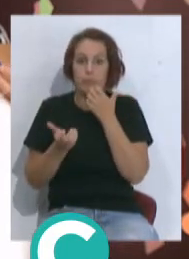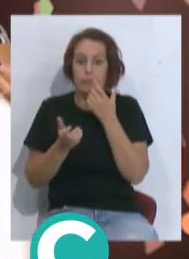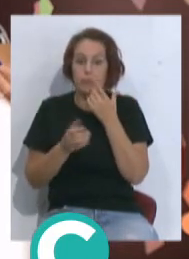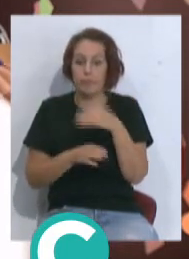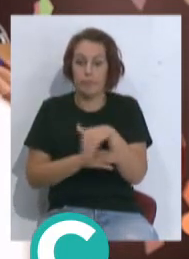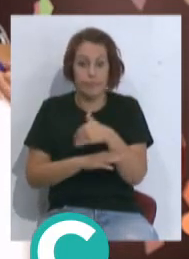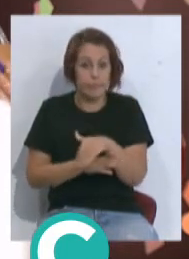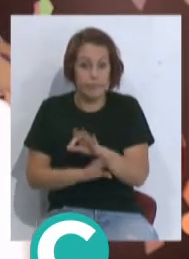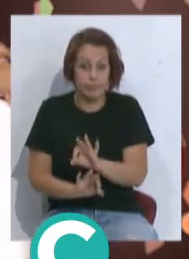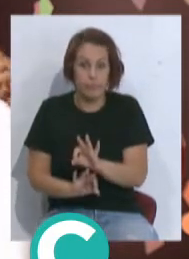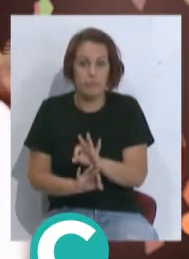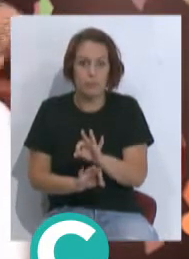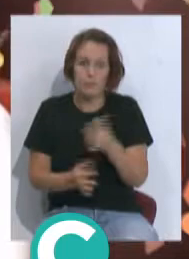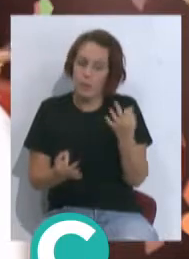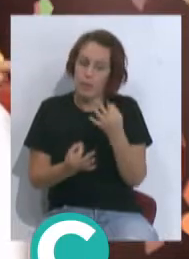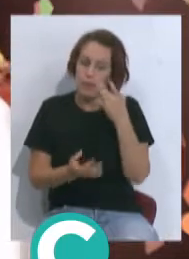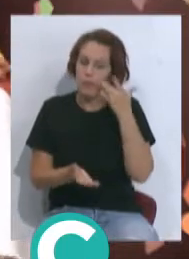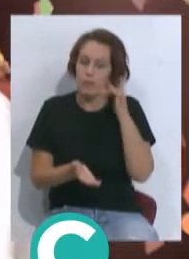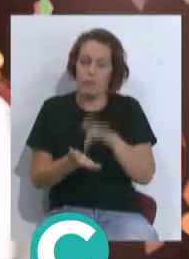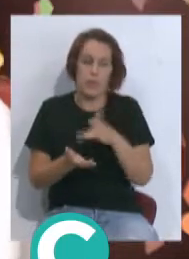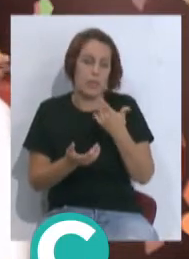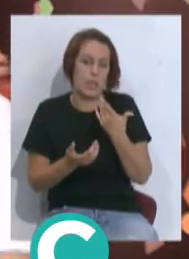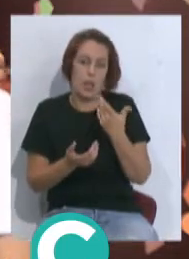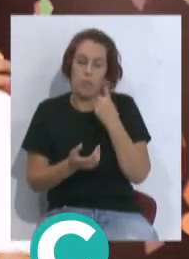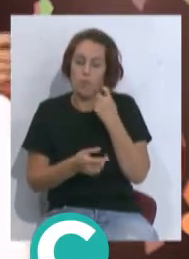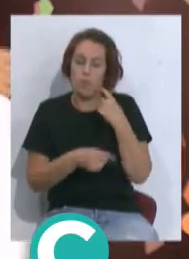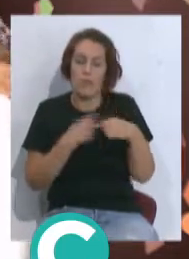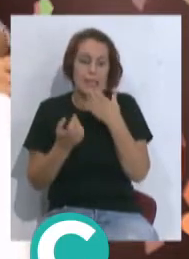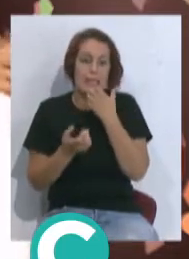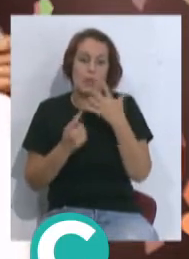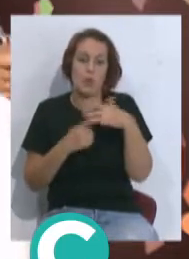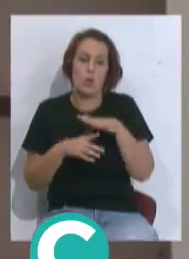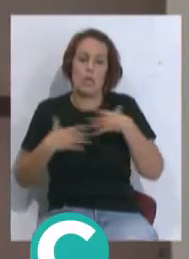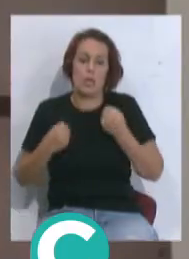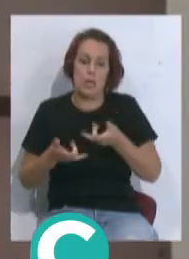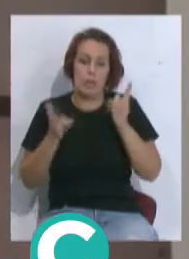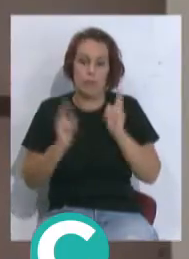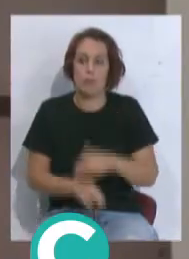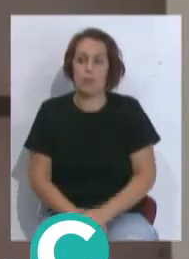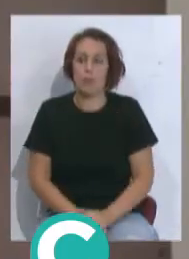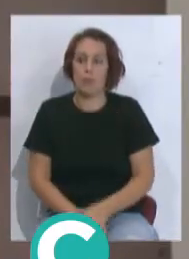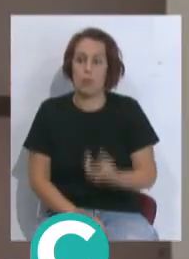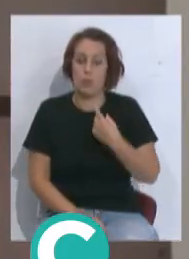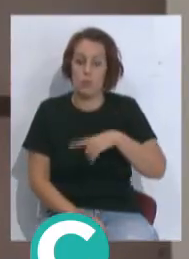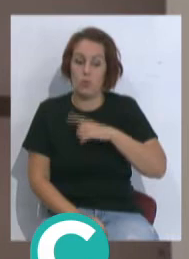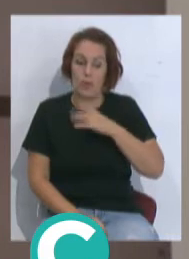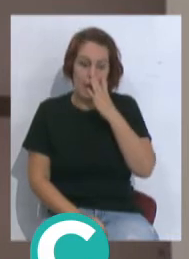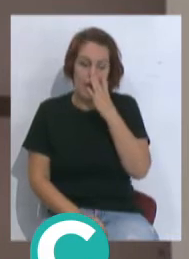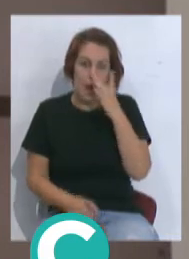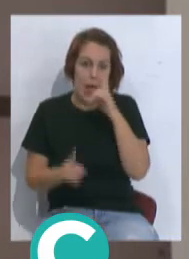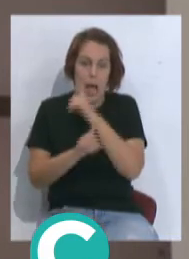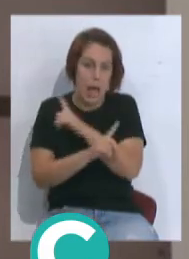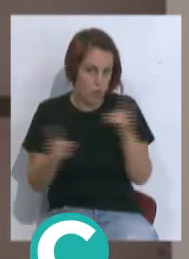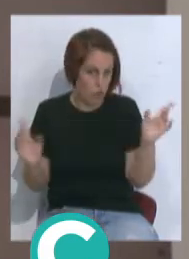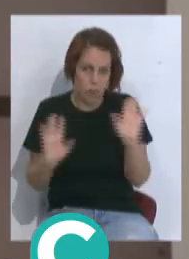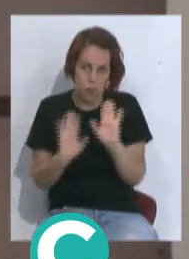ilegal, debe ser en su fecha habitual, si el contexto sanitario lo permite. Al hilo, bueno, partimos de la base que el carnaval es todo el año, ¿no?